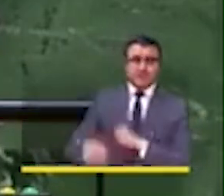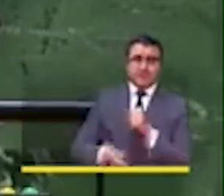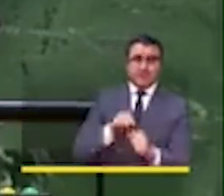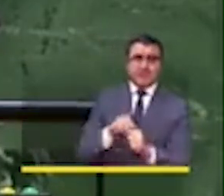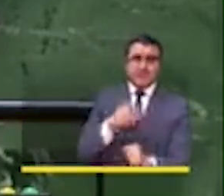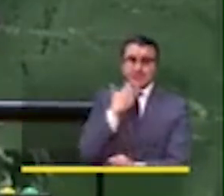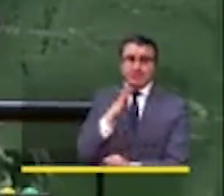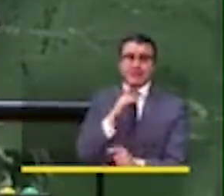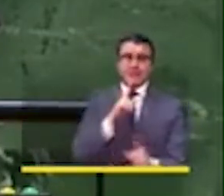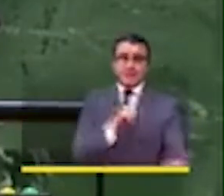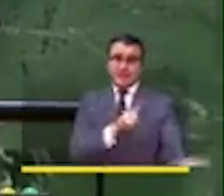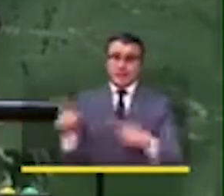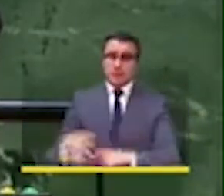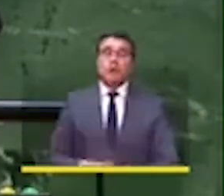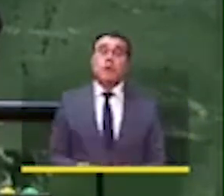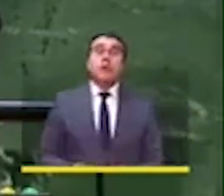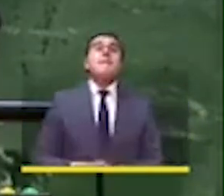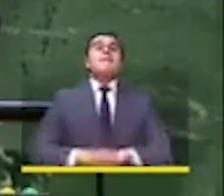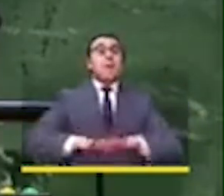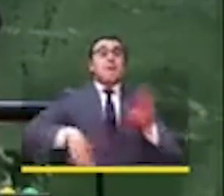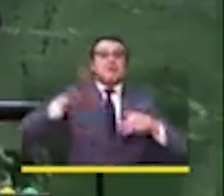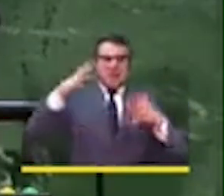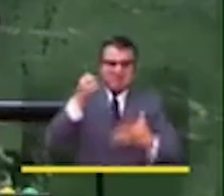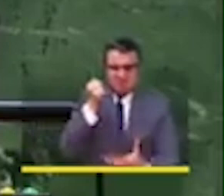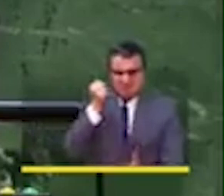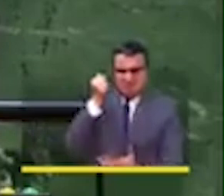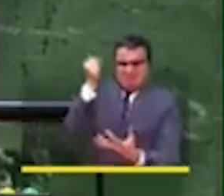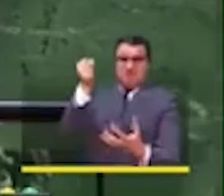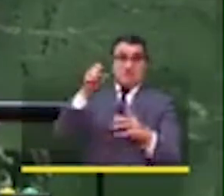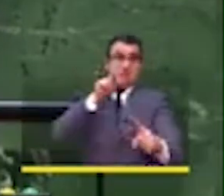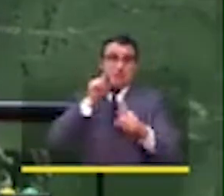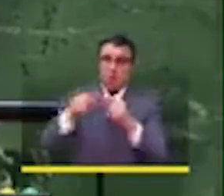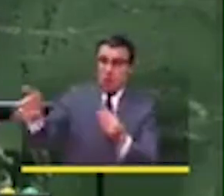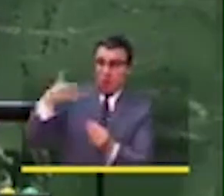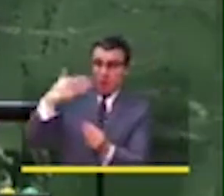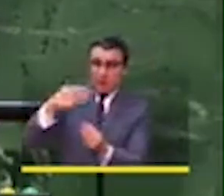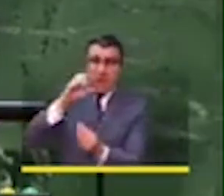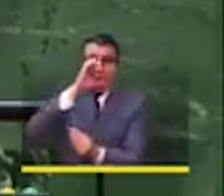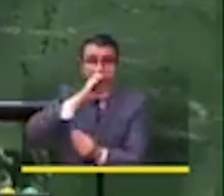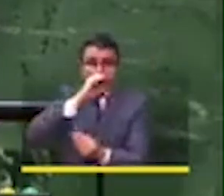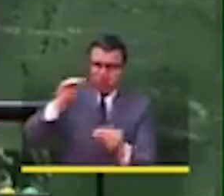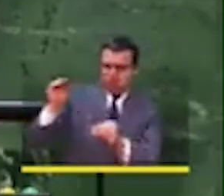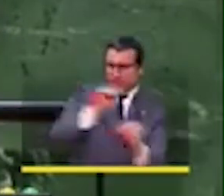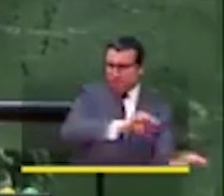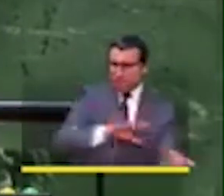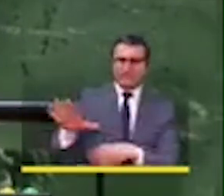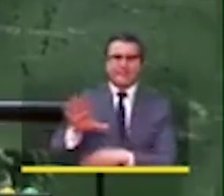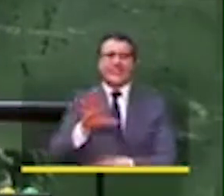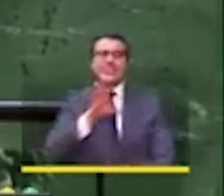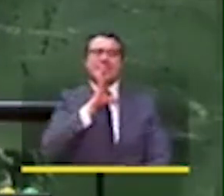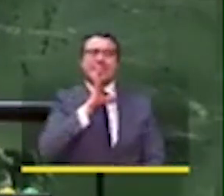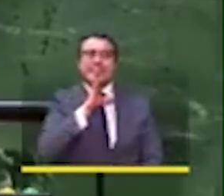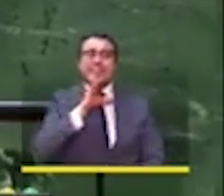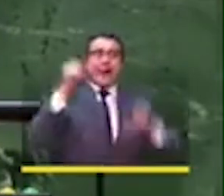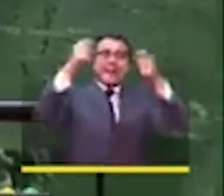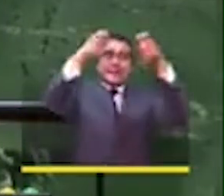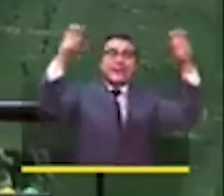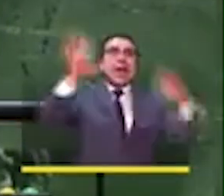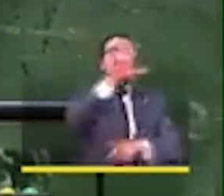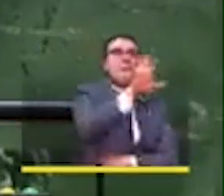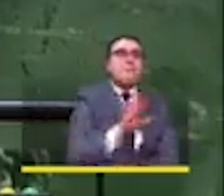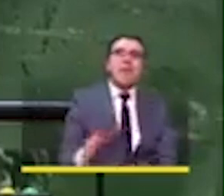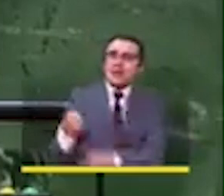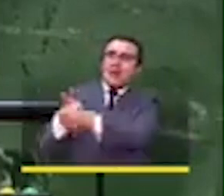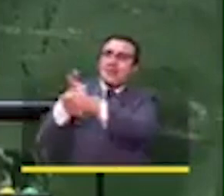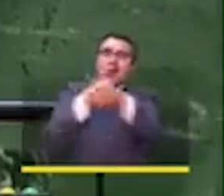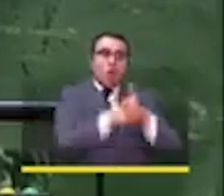para descarbonizar la economía del mundo provendrá de los fondos públicos, del esfuerzo de las